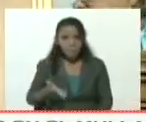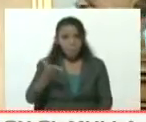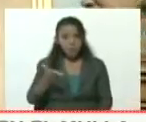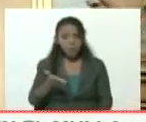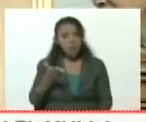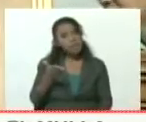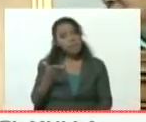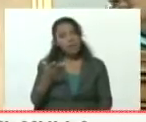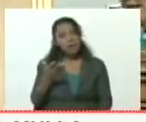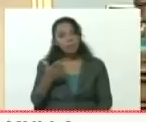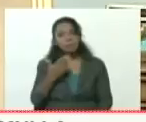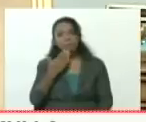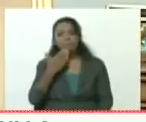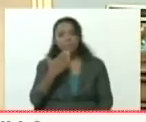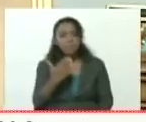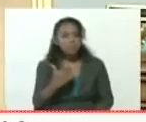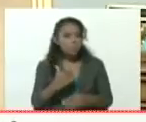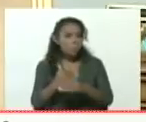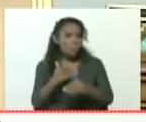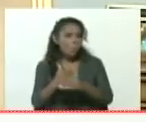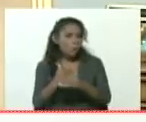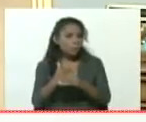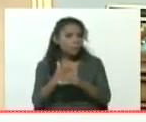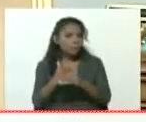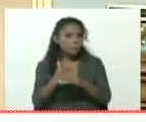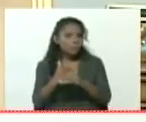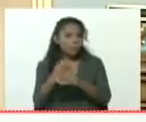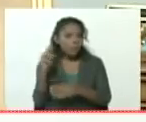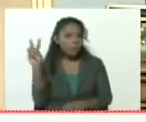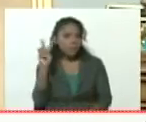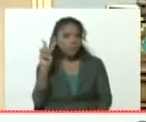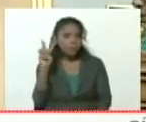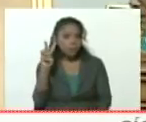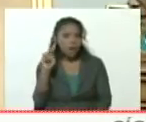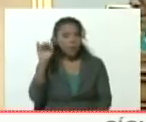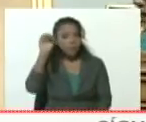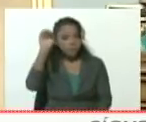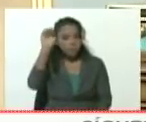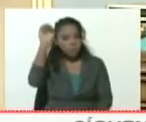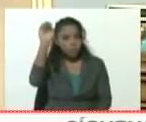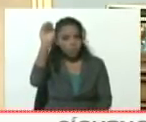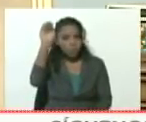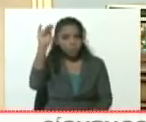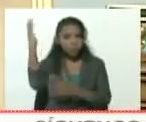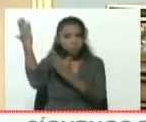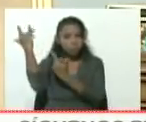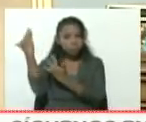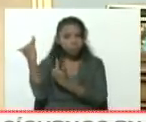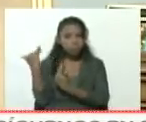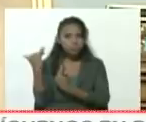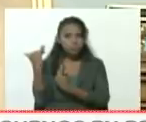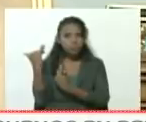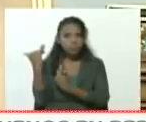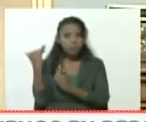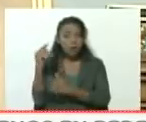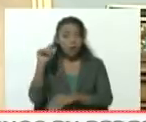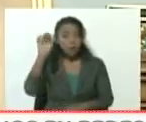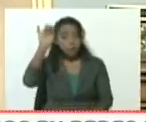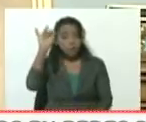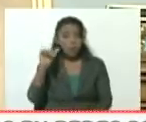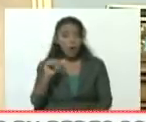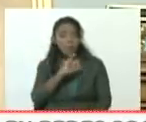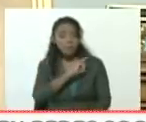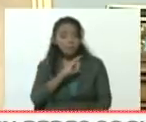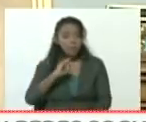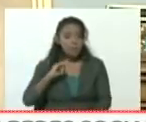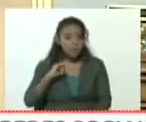nos permite avizorar que Venezuela tiene un futuro de esperanza, tiene un futuro de independencia y de soberanía,